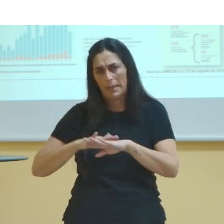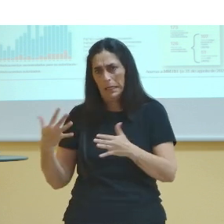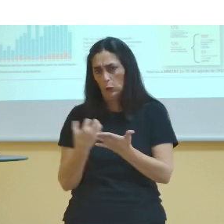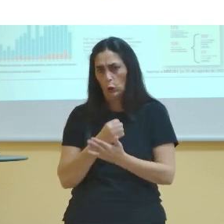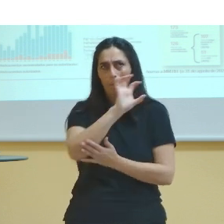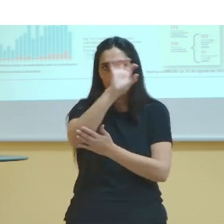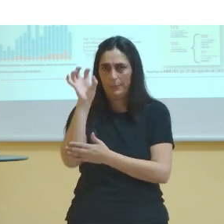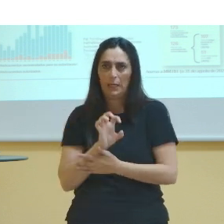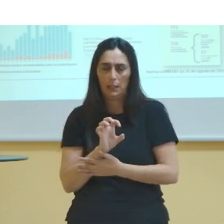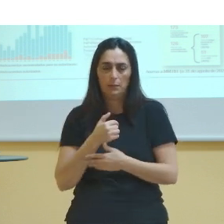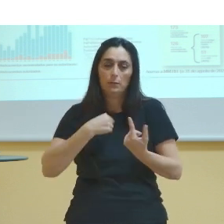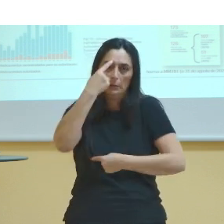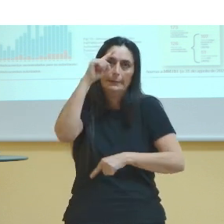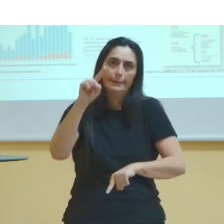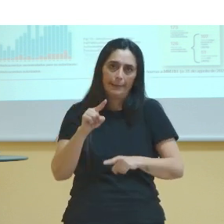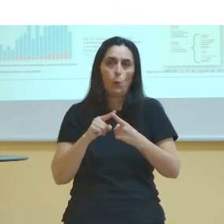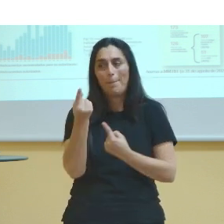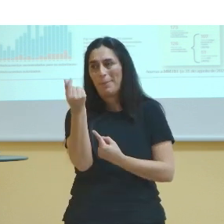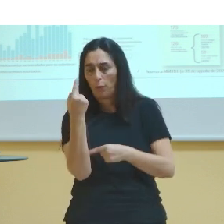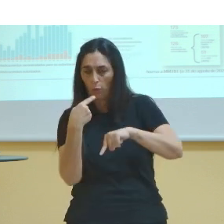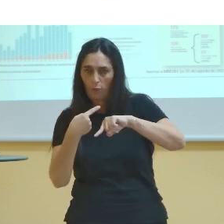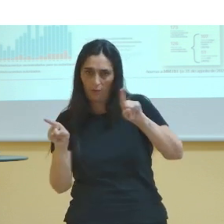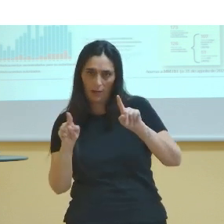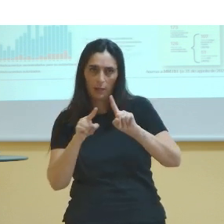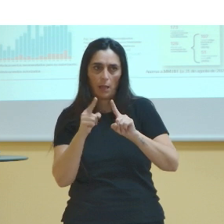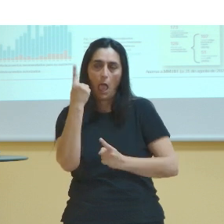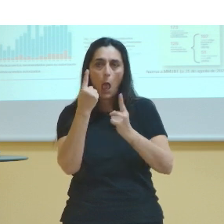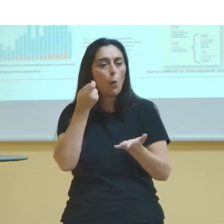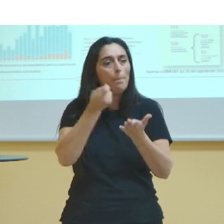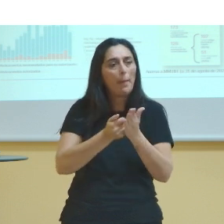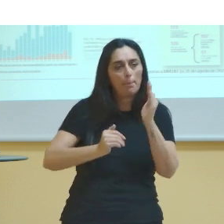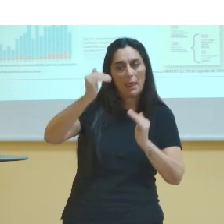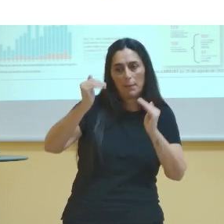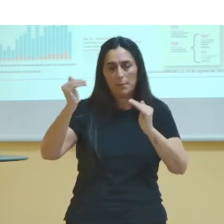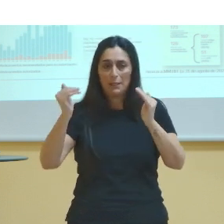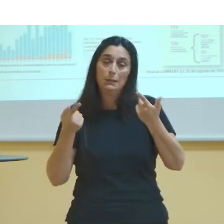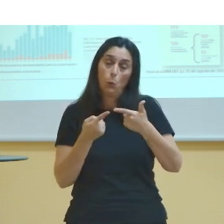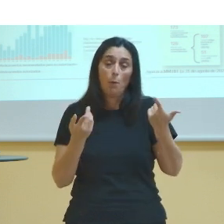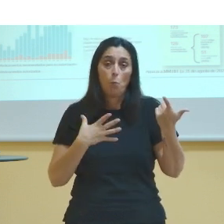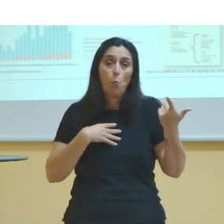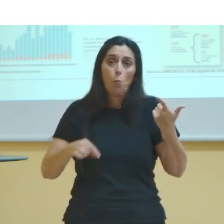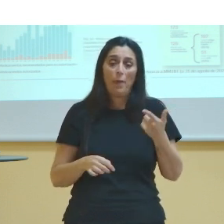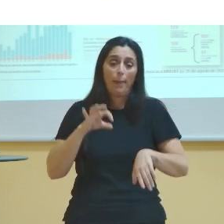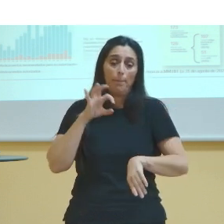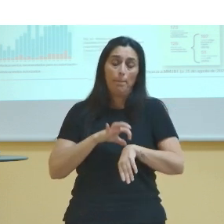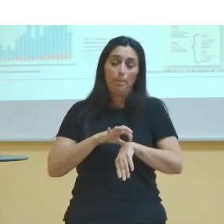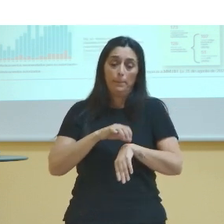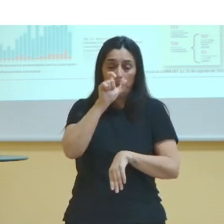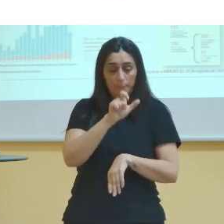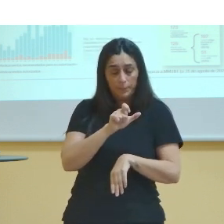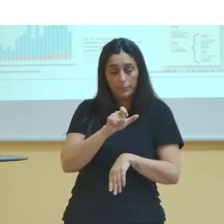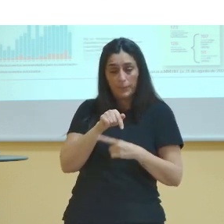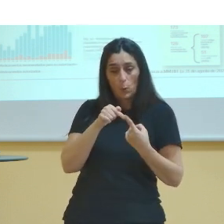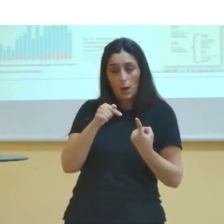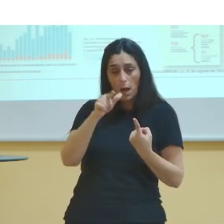países. Ya sabemos que hay diferentes precios, hay países que pagan más, etcétera. Entonces se puede dar esa inequidad de que un paciente alemán pues tiene acceso a